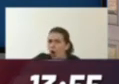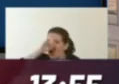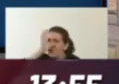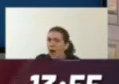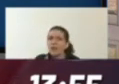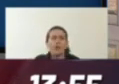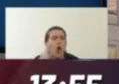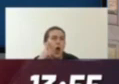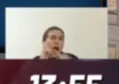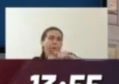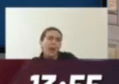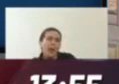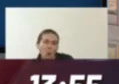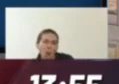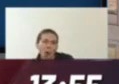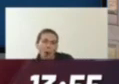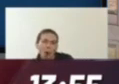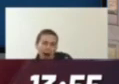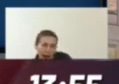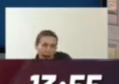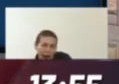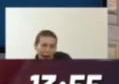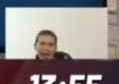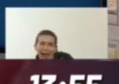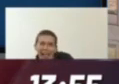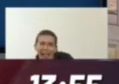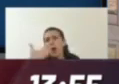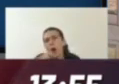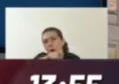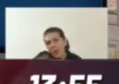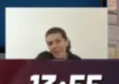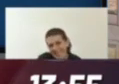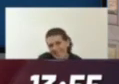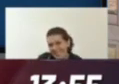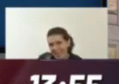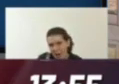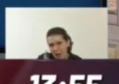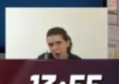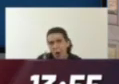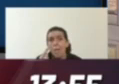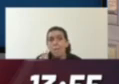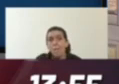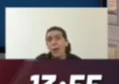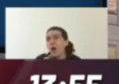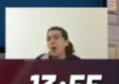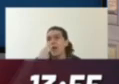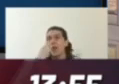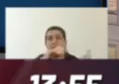cuenta, exactamente esa cuenta, en el Gran Buenos Aires. Claramente es distinto el